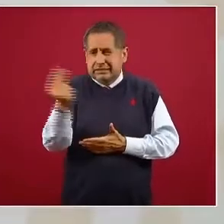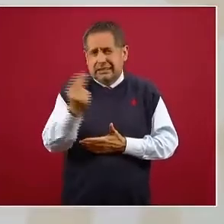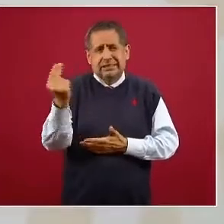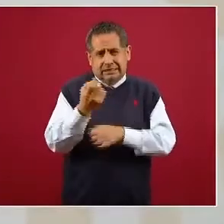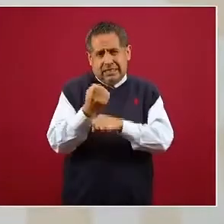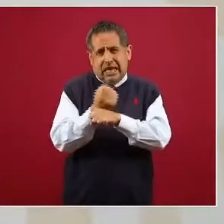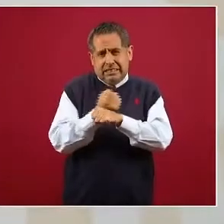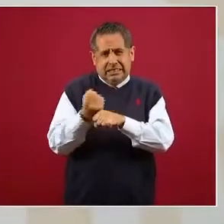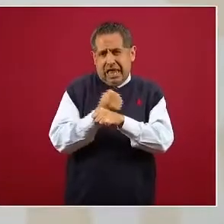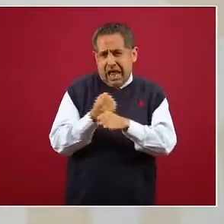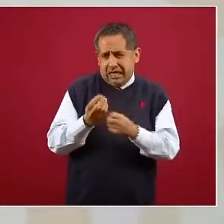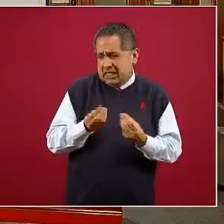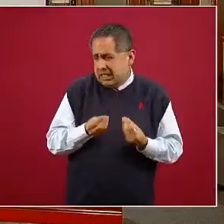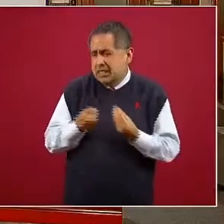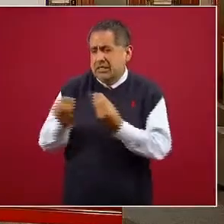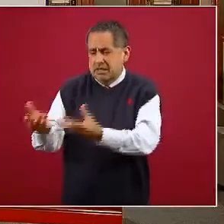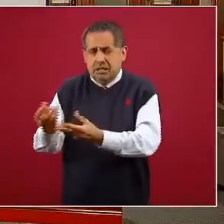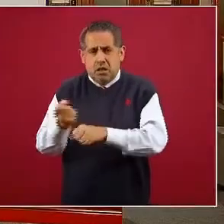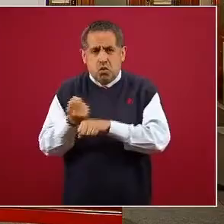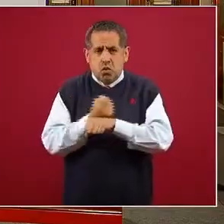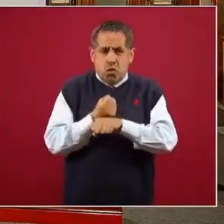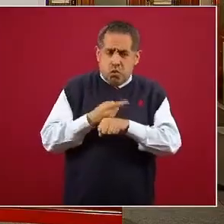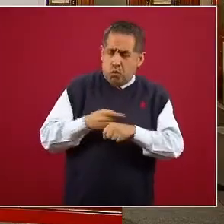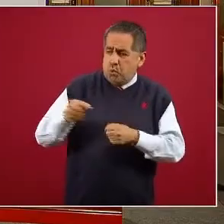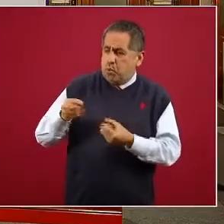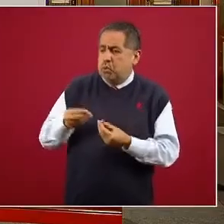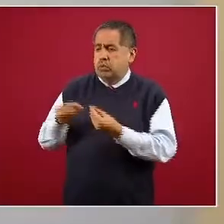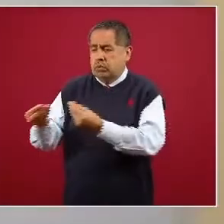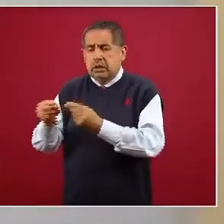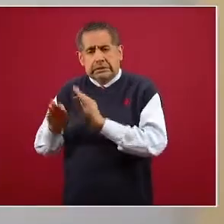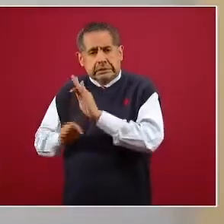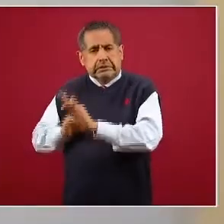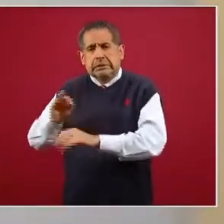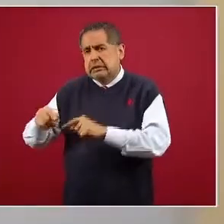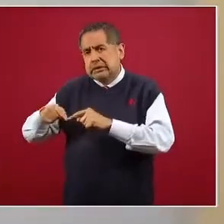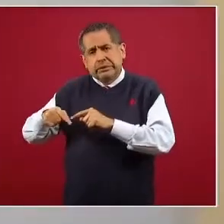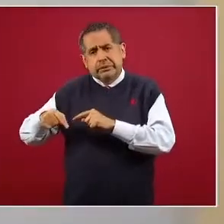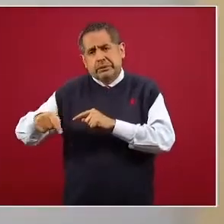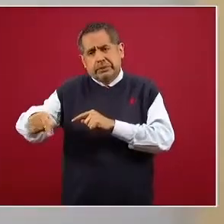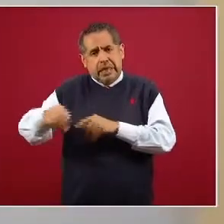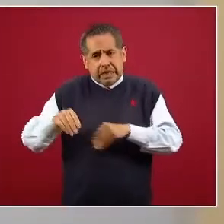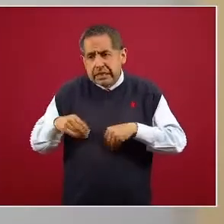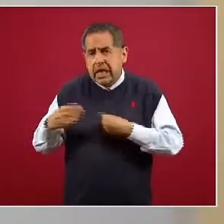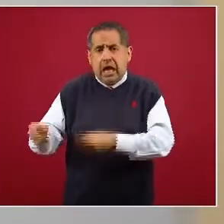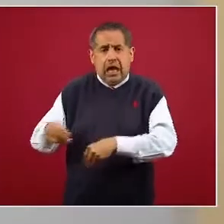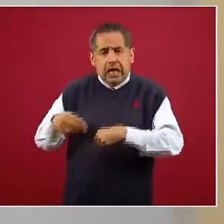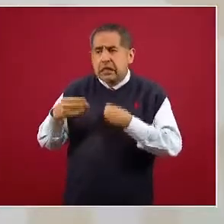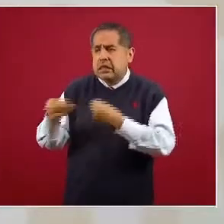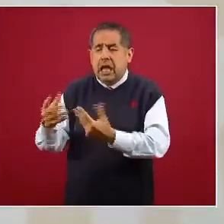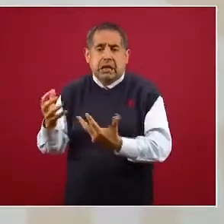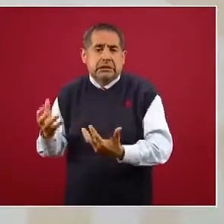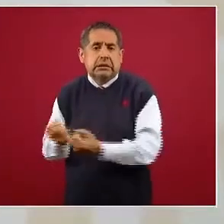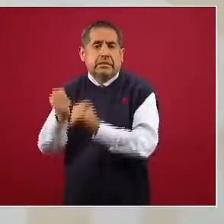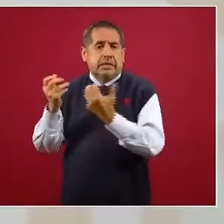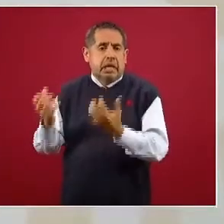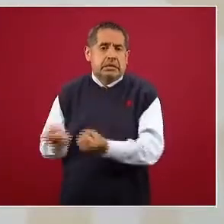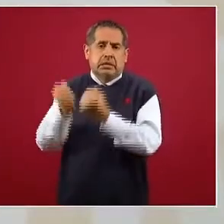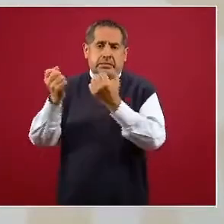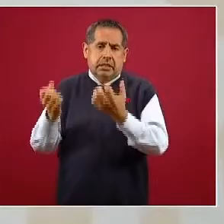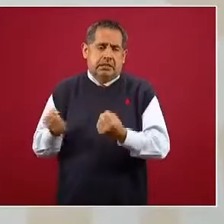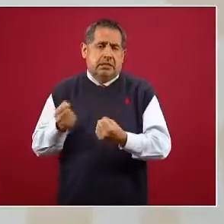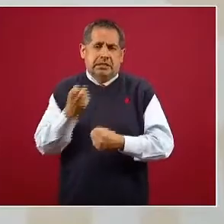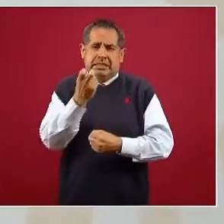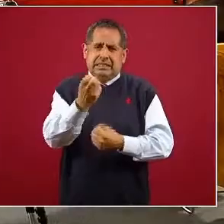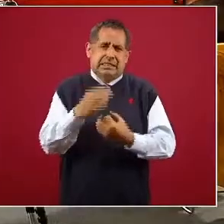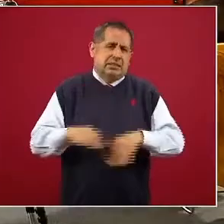este producto en una situación ya de emergencia o ya de tratamiento de más largo plazo, pero puede ser un elemento